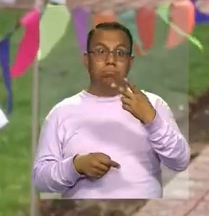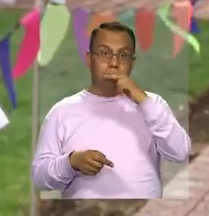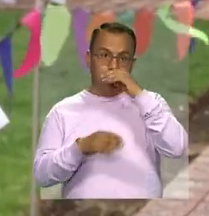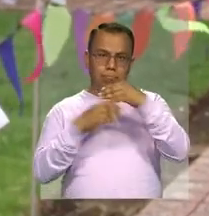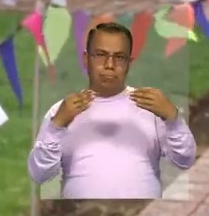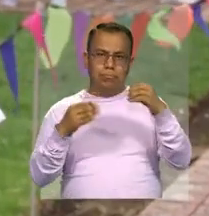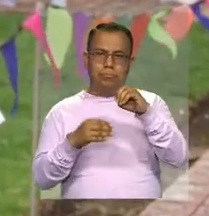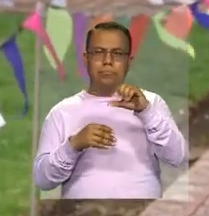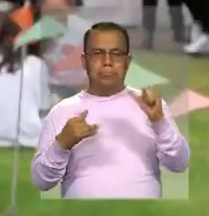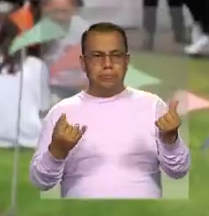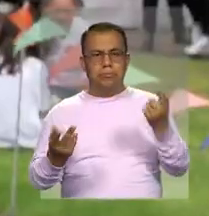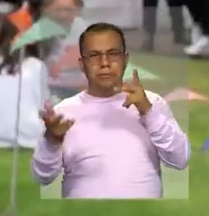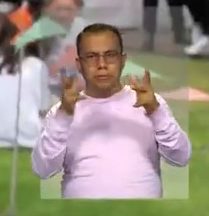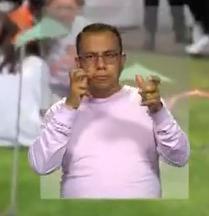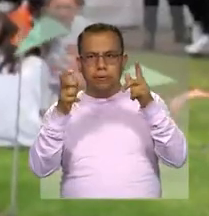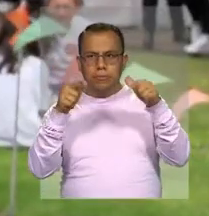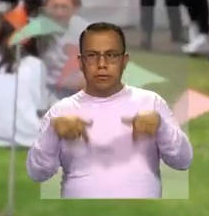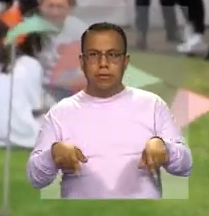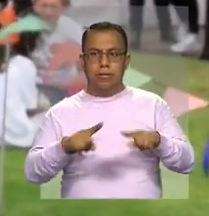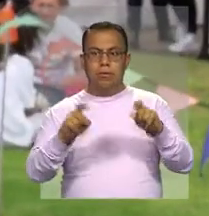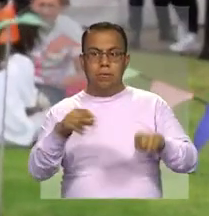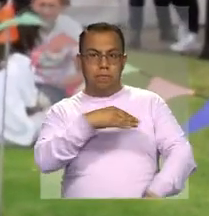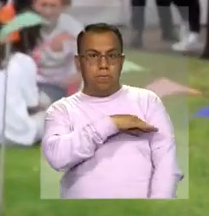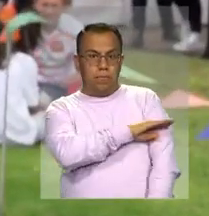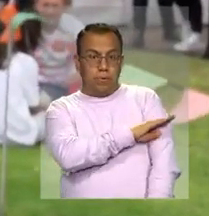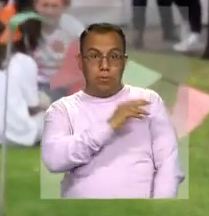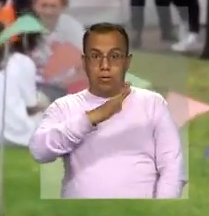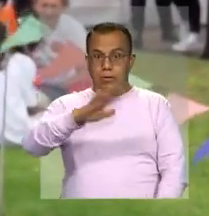niñas y adolescentes se escuche. Es que mi sumapa es un